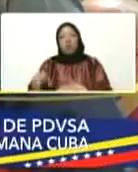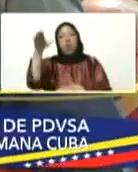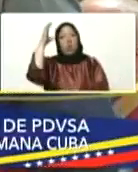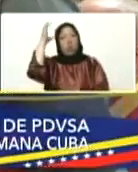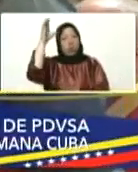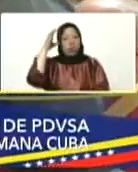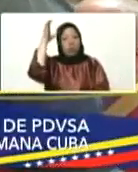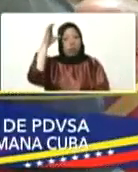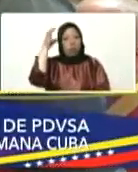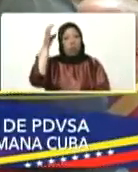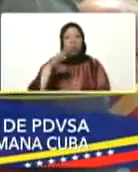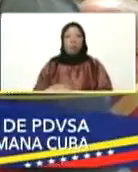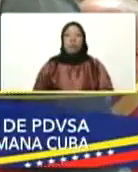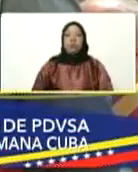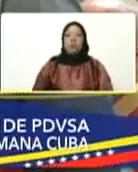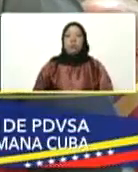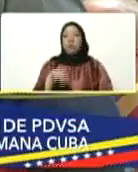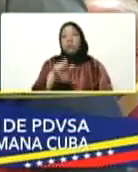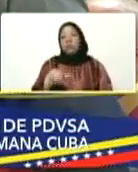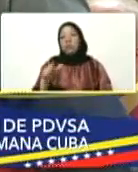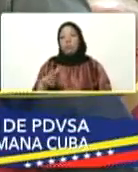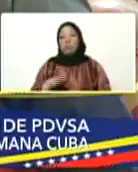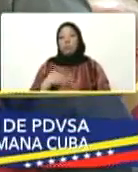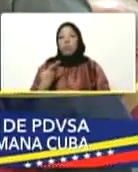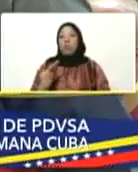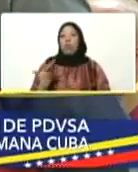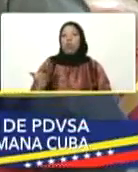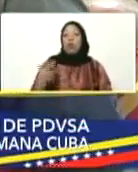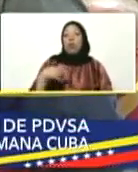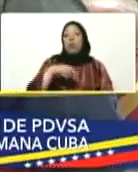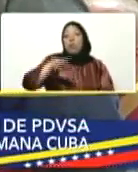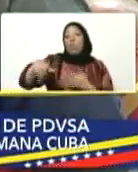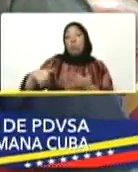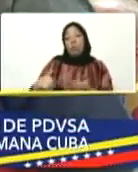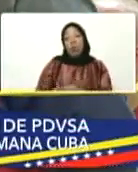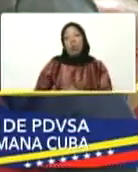conocimiento a su gente, ¿no? Nosotros,